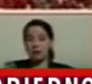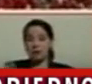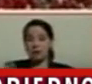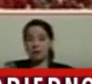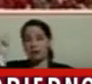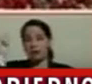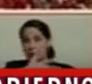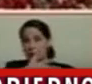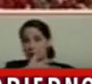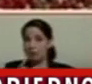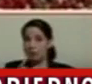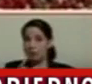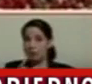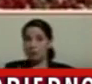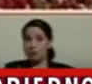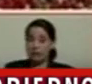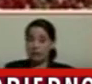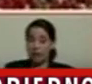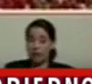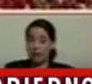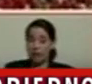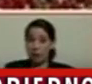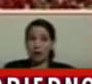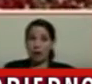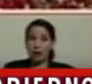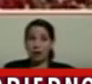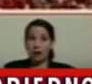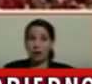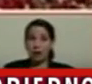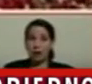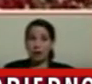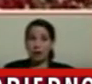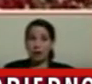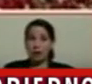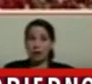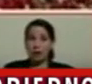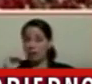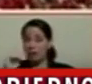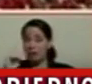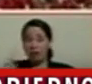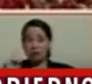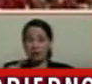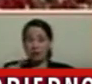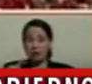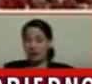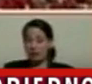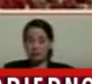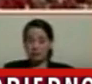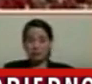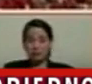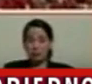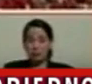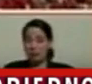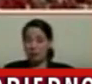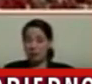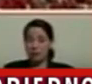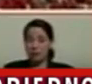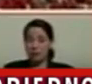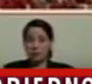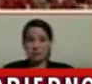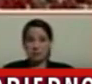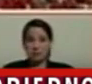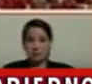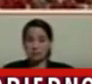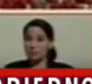olla de mentiras, una olla de intrigas que pretendieron lanzar contra nosotros y se ha regresado contra